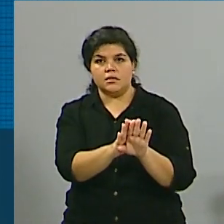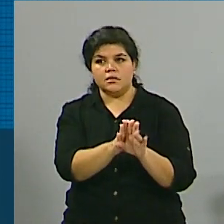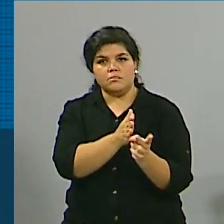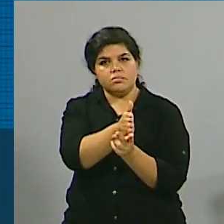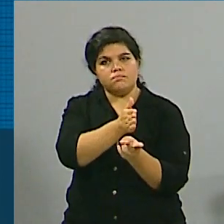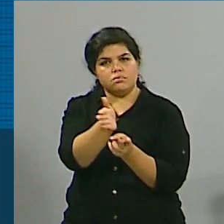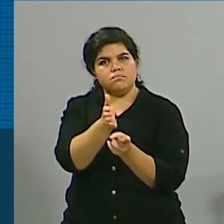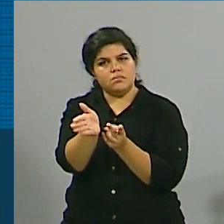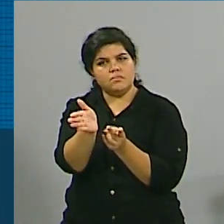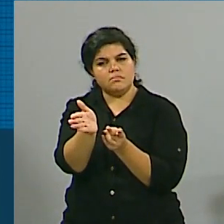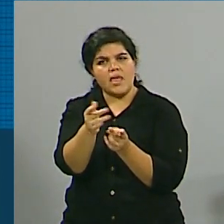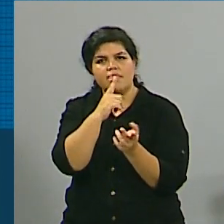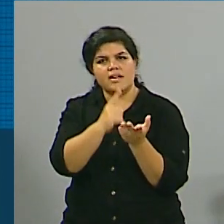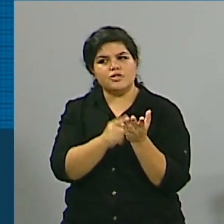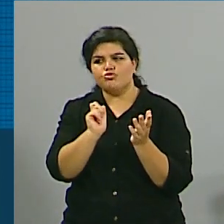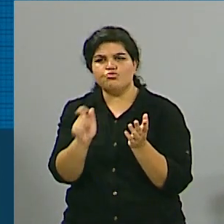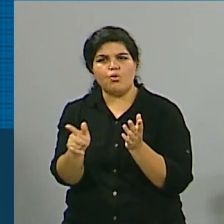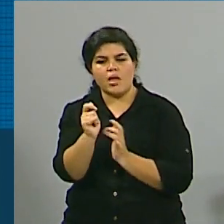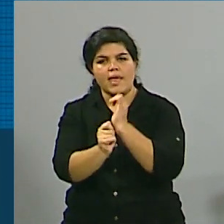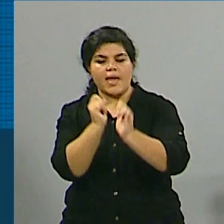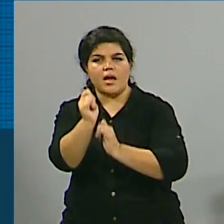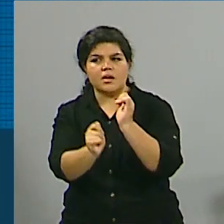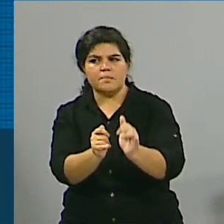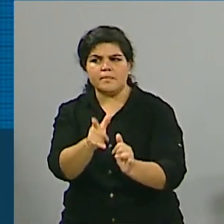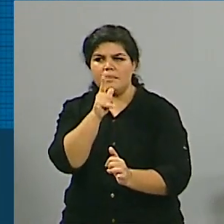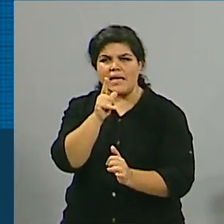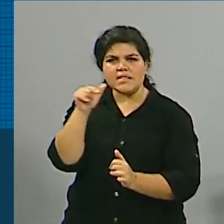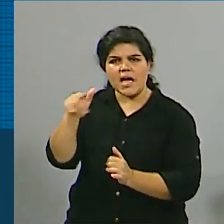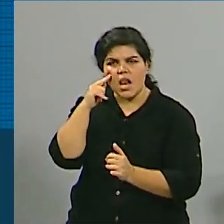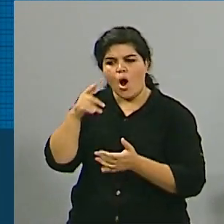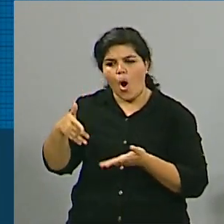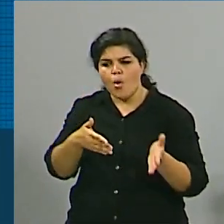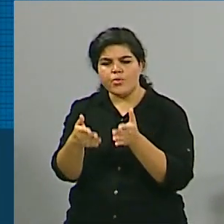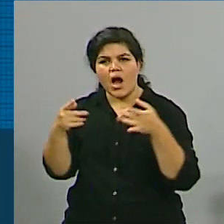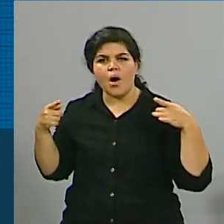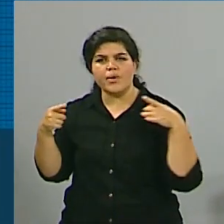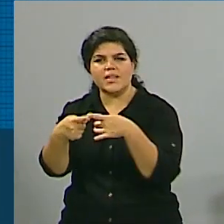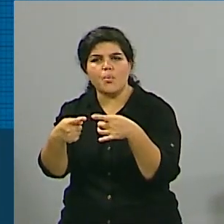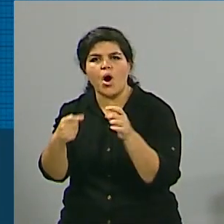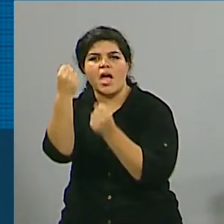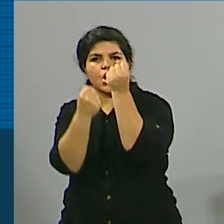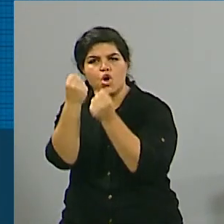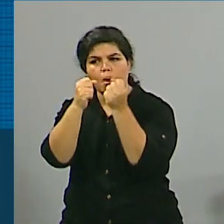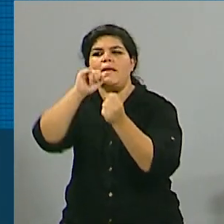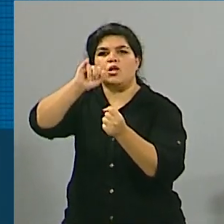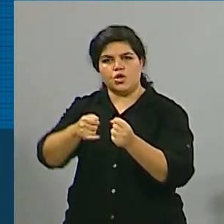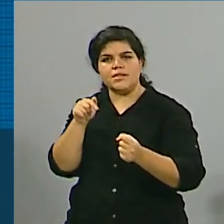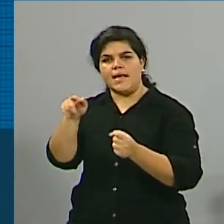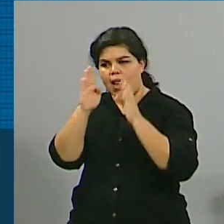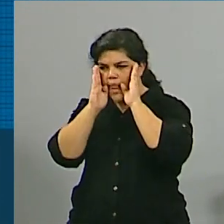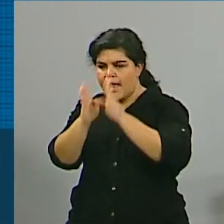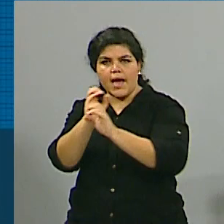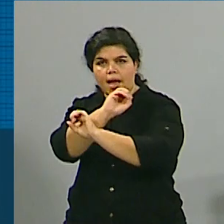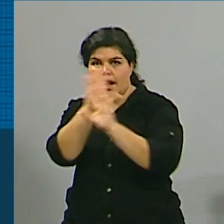pronto tiene una línea marcada en cuanto a lo económico. No sucede lo mismo con las otras figuras, porque las otras figuras van en contra, digo, hablando